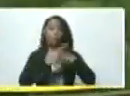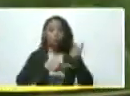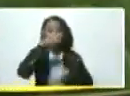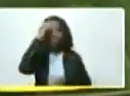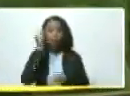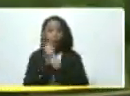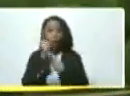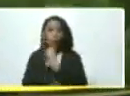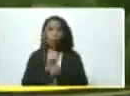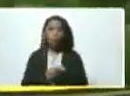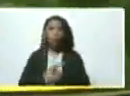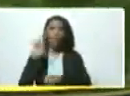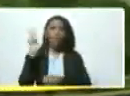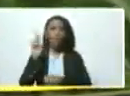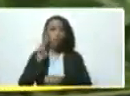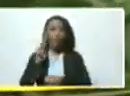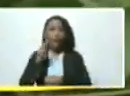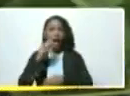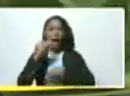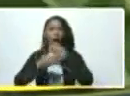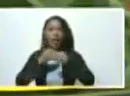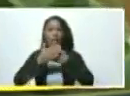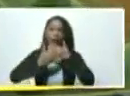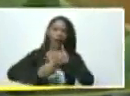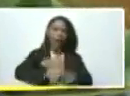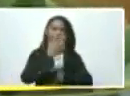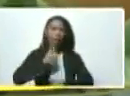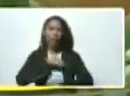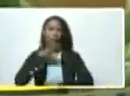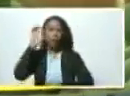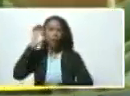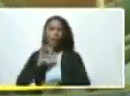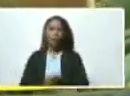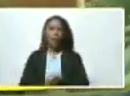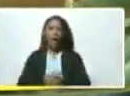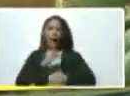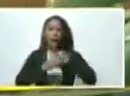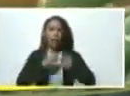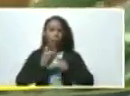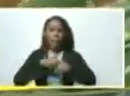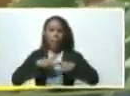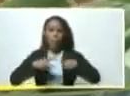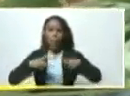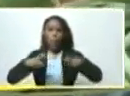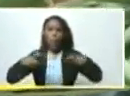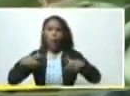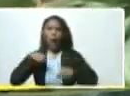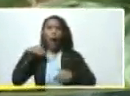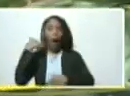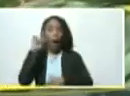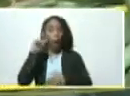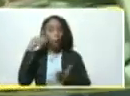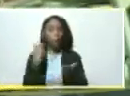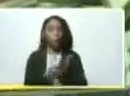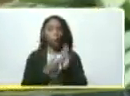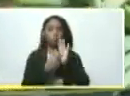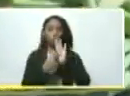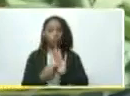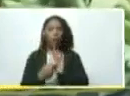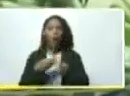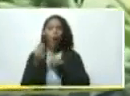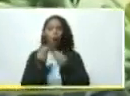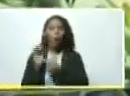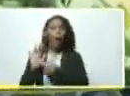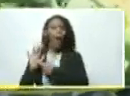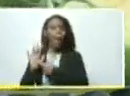trabaja, la Venezuela que está echando para adelante a nuestro país, que está haciendo crecer nuestra economía, hay que mostrarla como